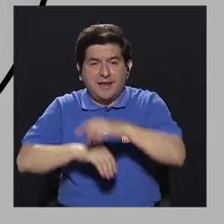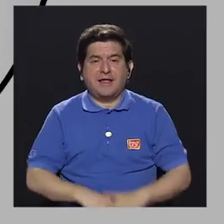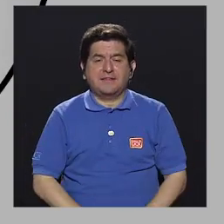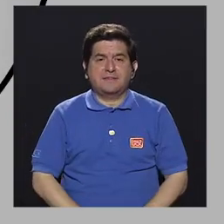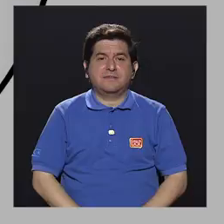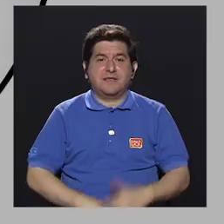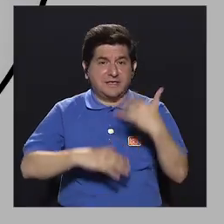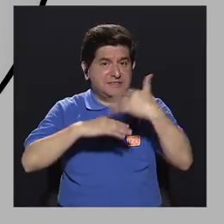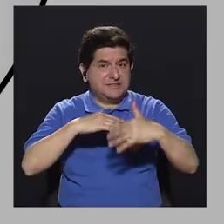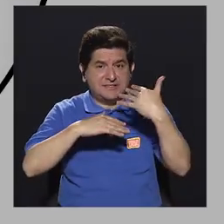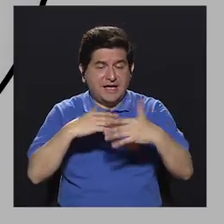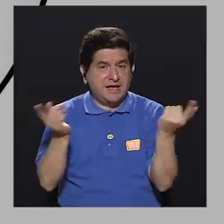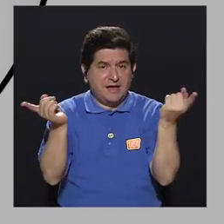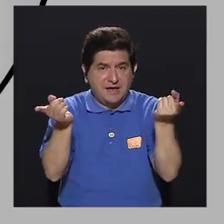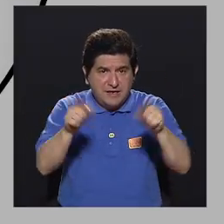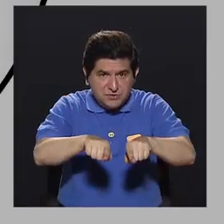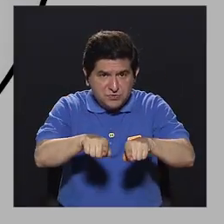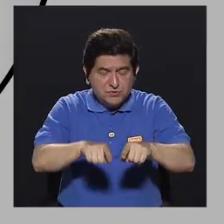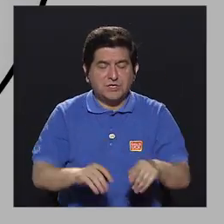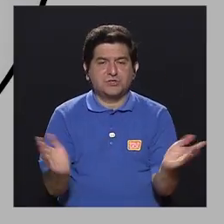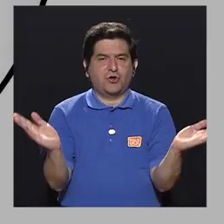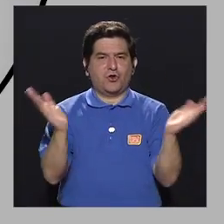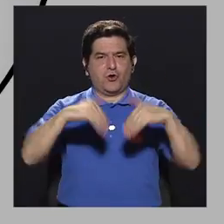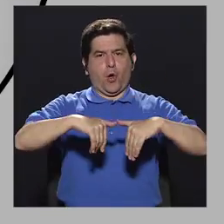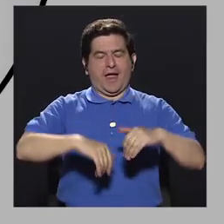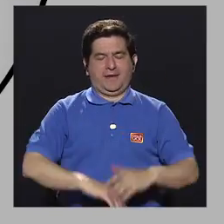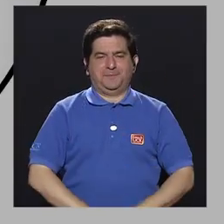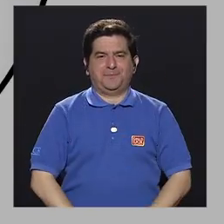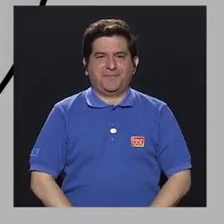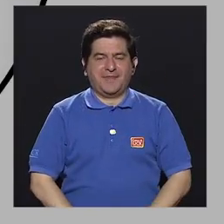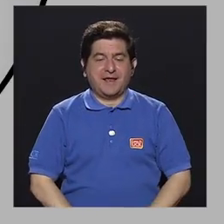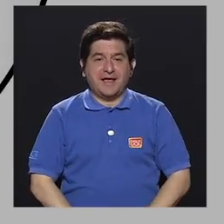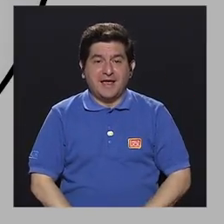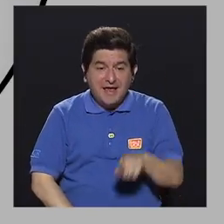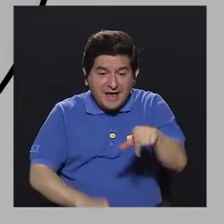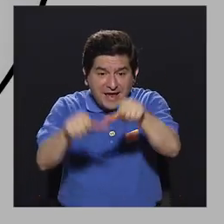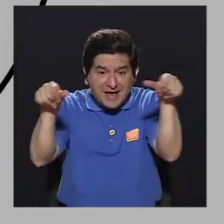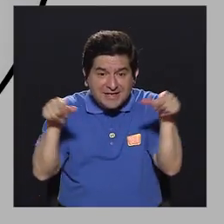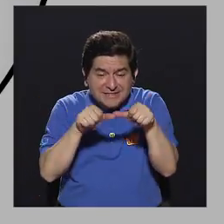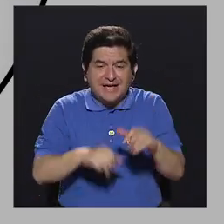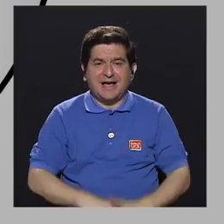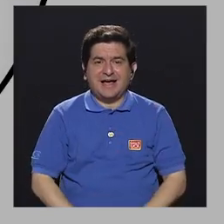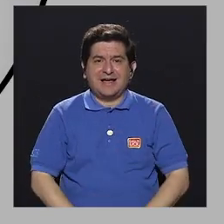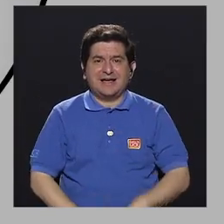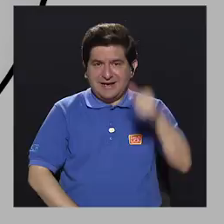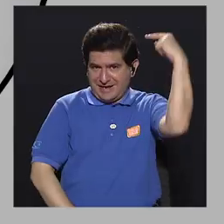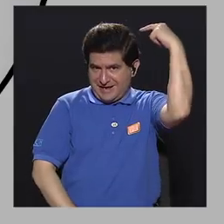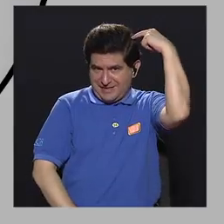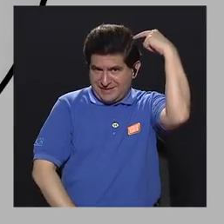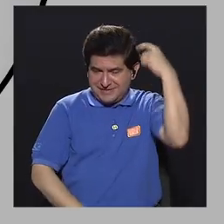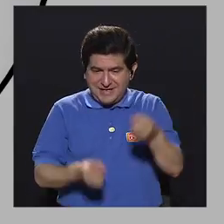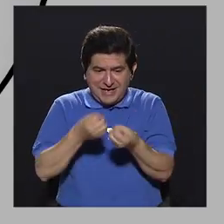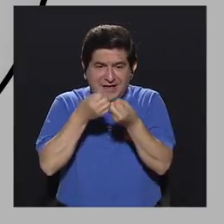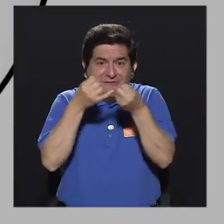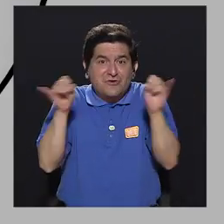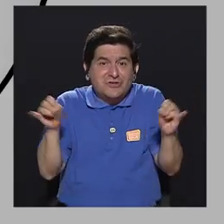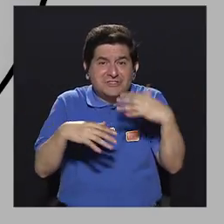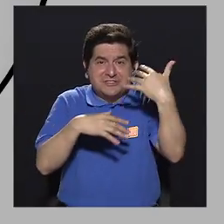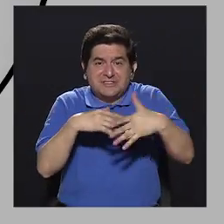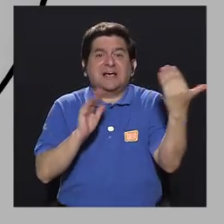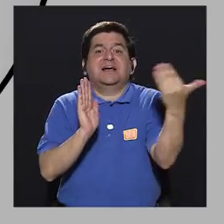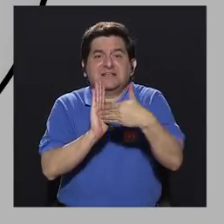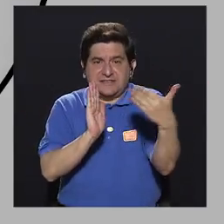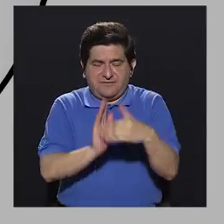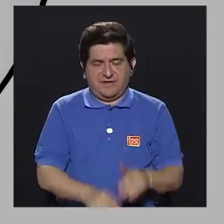ya no hay flujo de sangre. Entonces, ese sector específico del cerebro donde no está llegando flujo de sangre es el que se va a ver afectado. Entonces, es